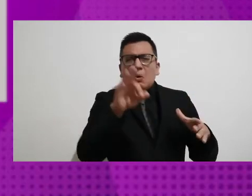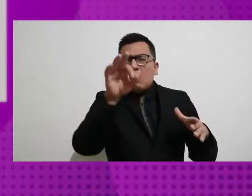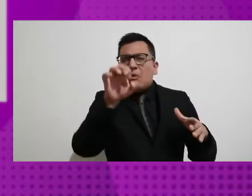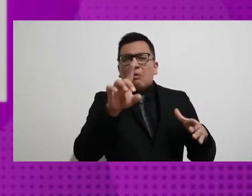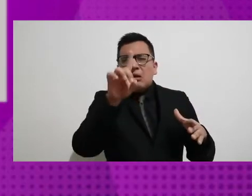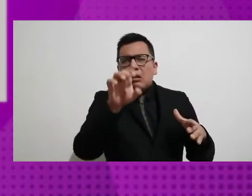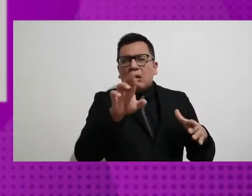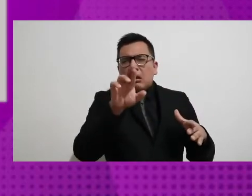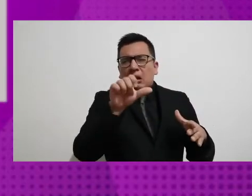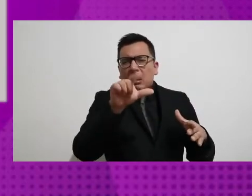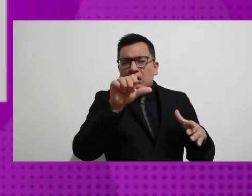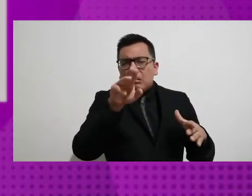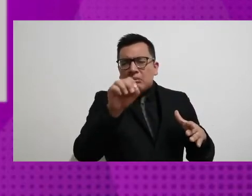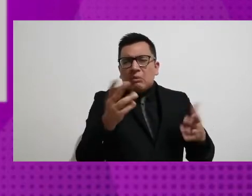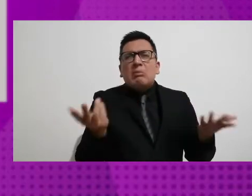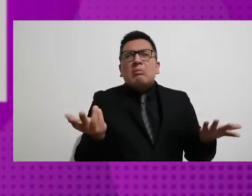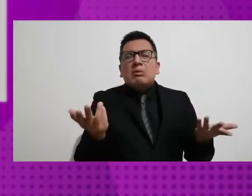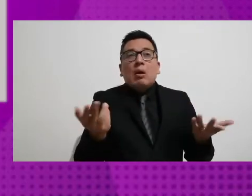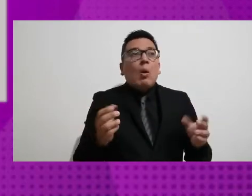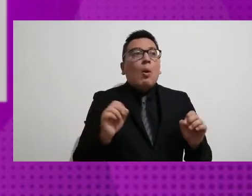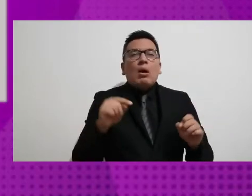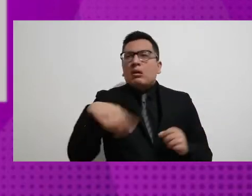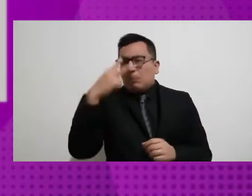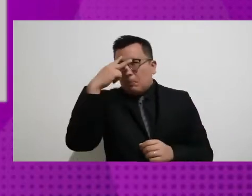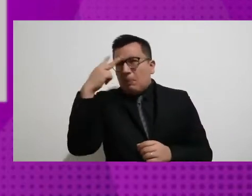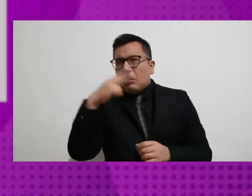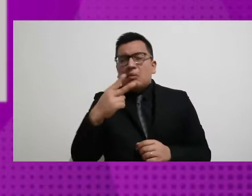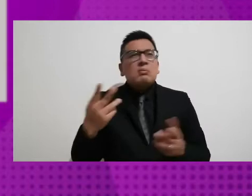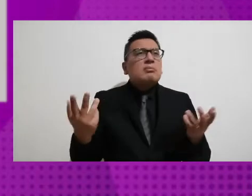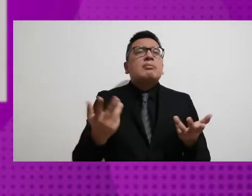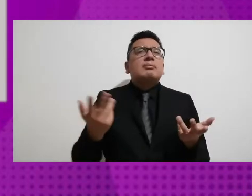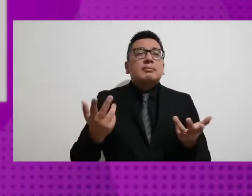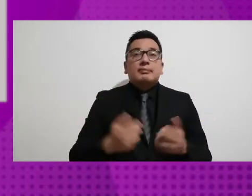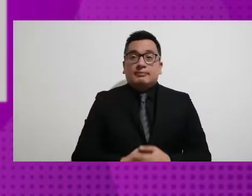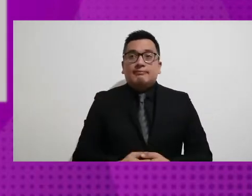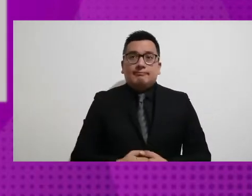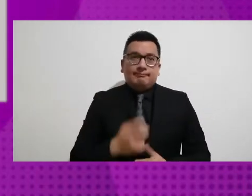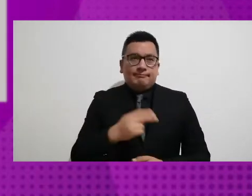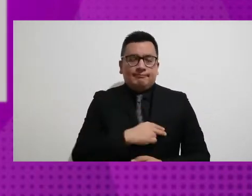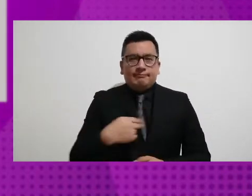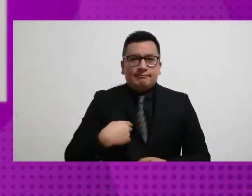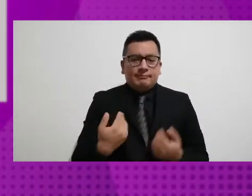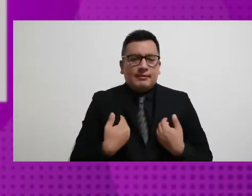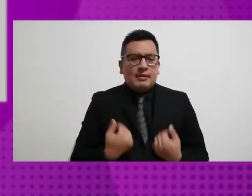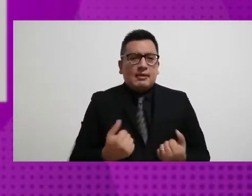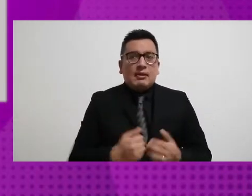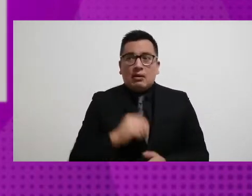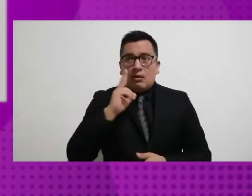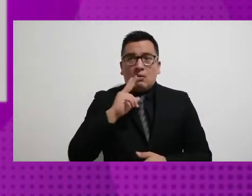está funcionando en México para ya después determinar pues si nuestro